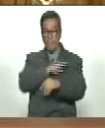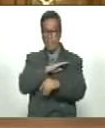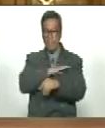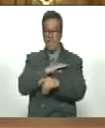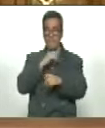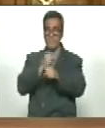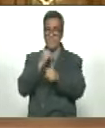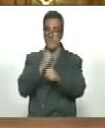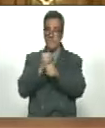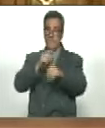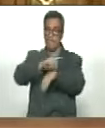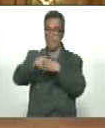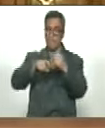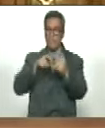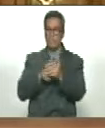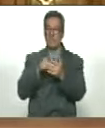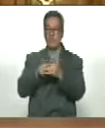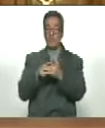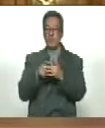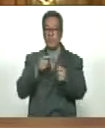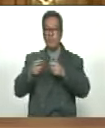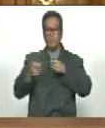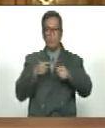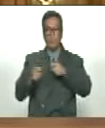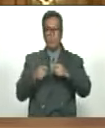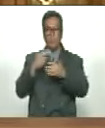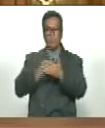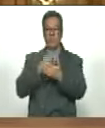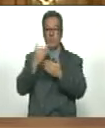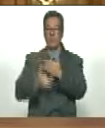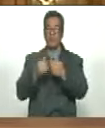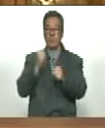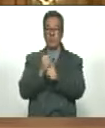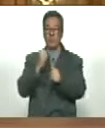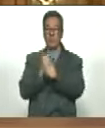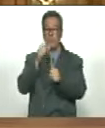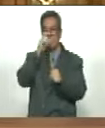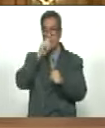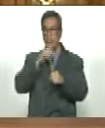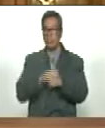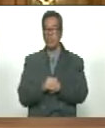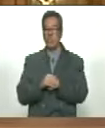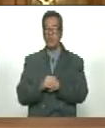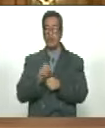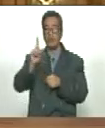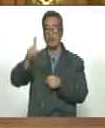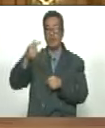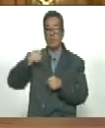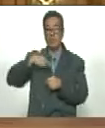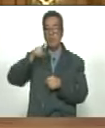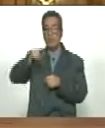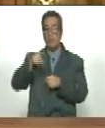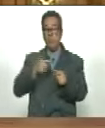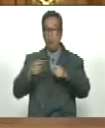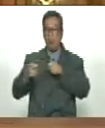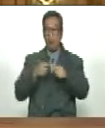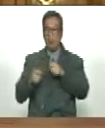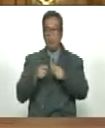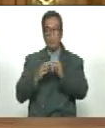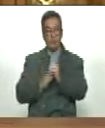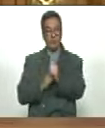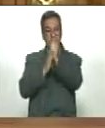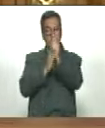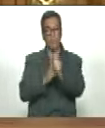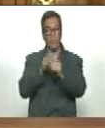la ejecución total y el control del plan operativo anual, el cual contempla acciones